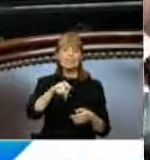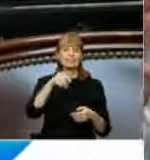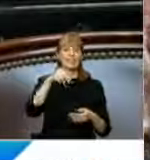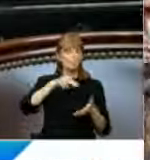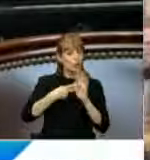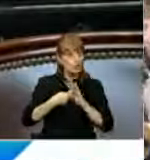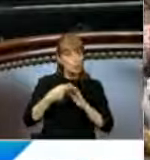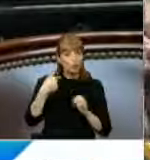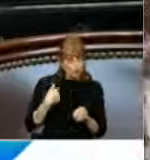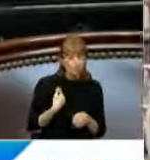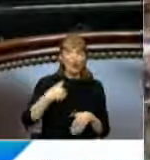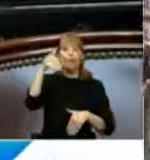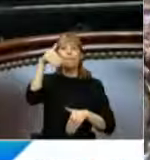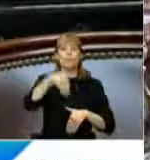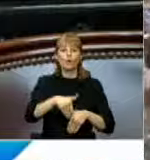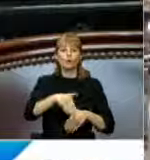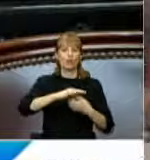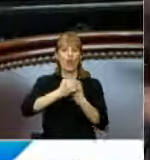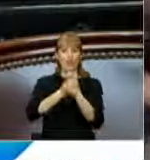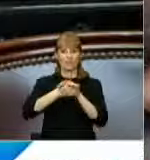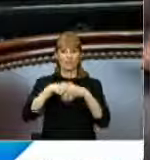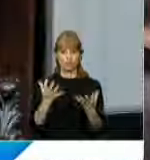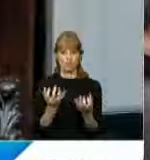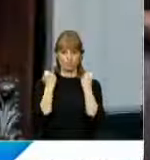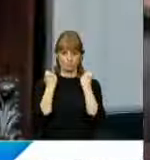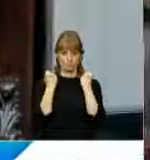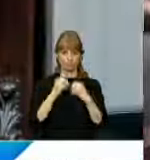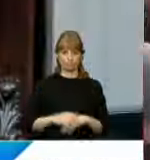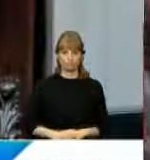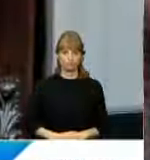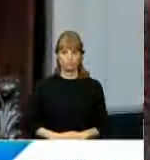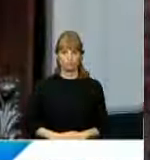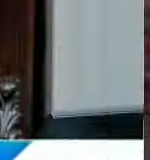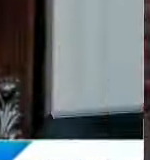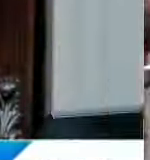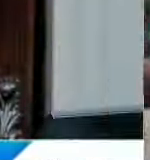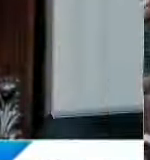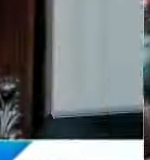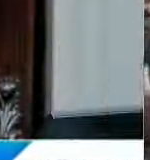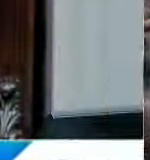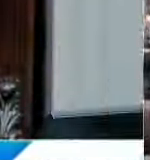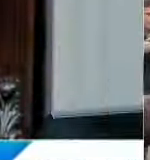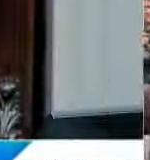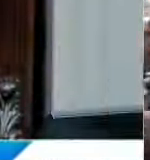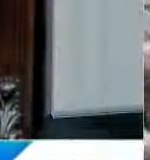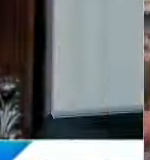señora presidenta, mi voto va a ser una abstención. Muchas gracias, señora diputada. Bueno, a ver. Tiene la palabra.